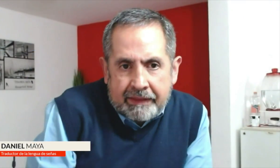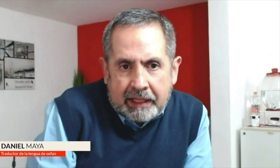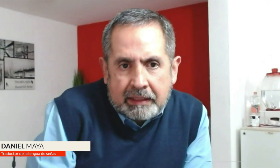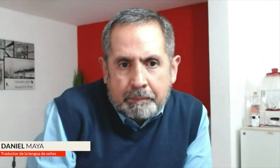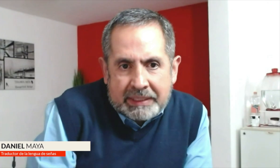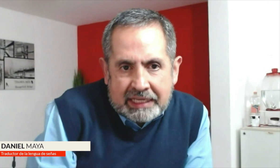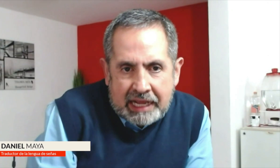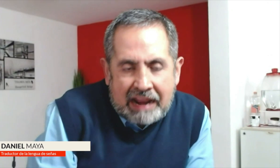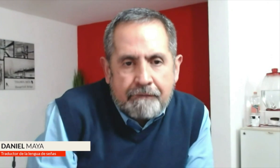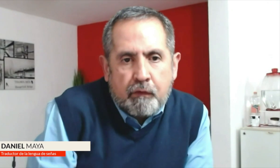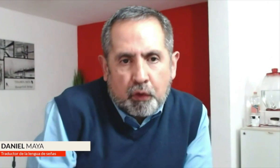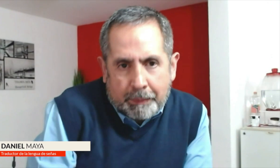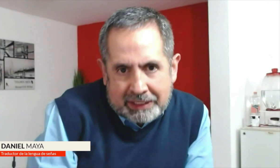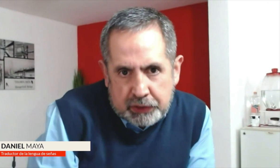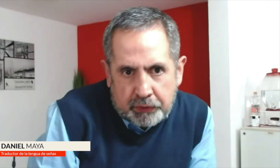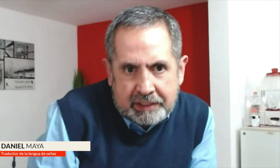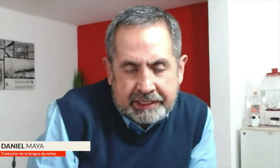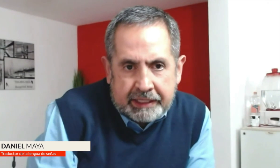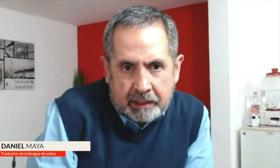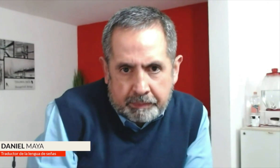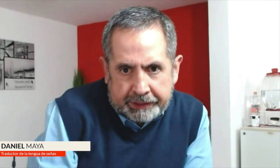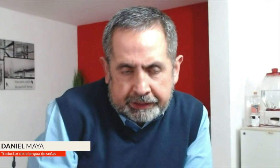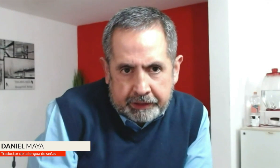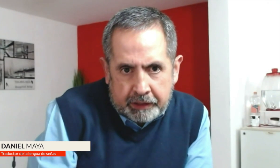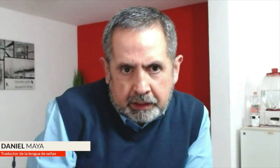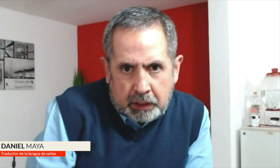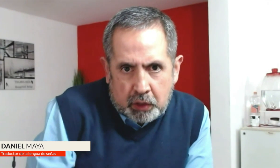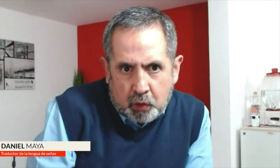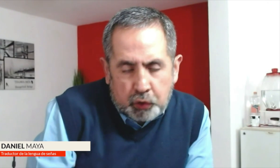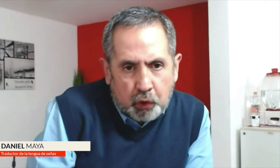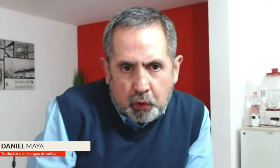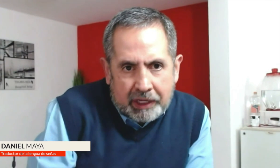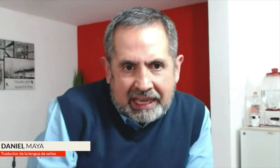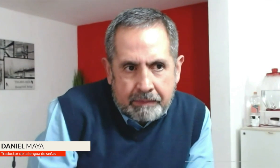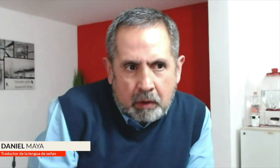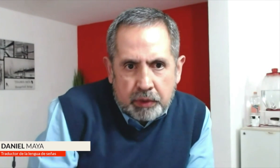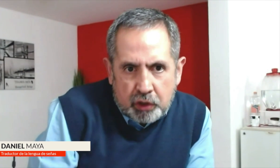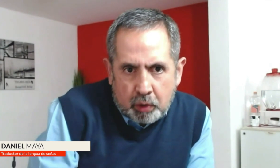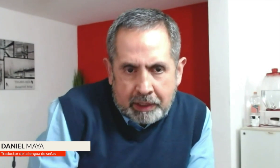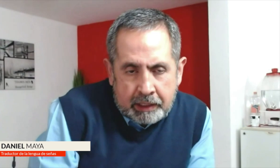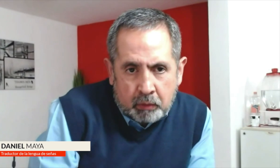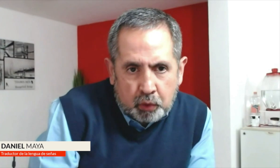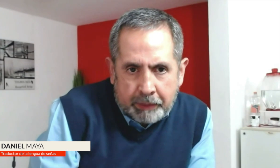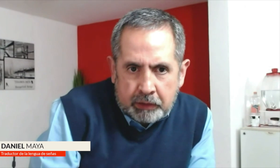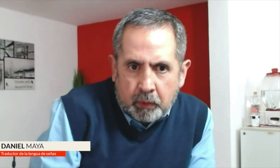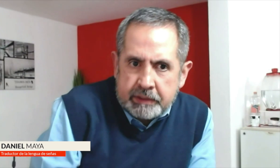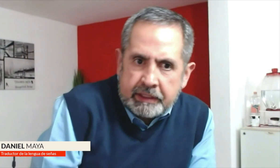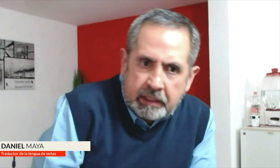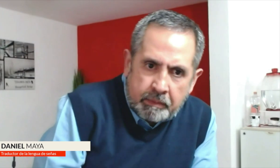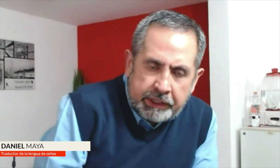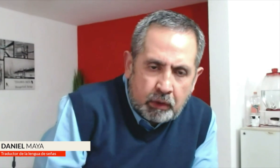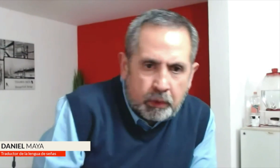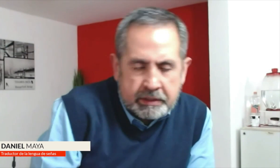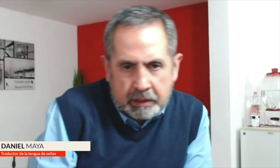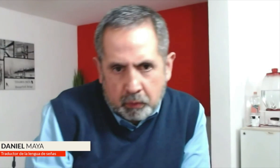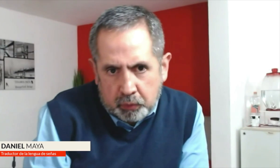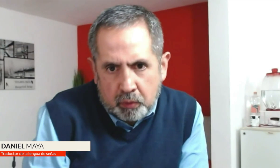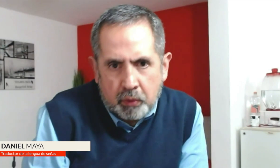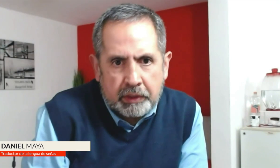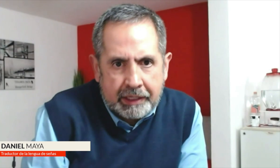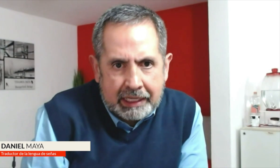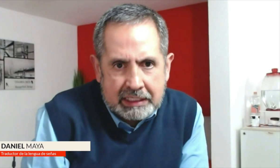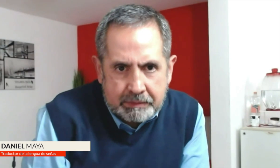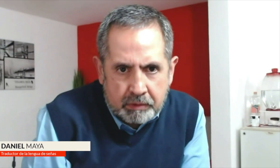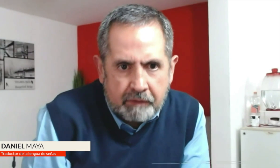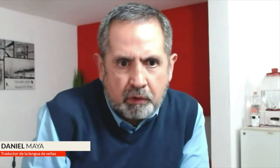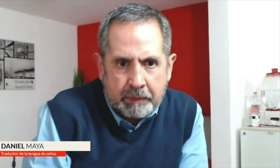de ahí en adelante empezaría la formación de ser intérprete. No todo el que habla un idioma en automático es intérprete o es traductor.